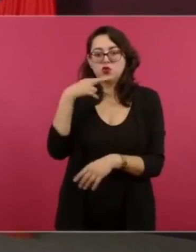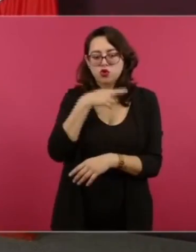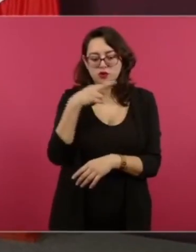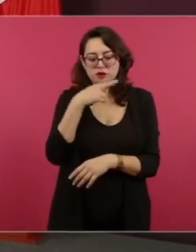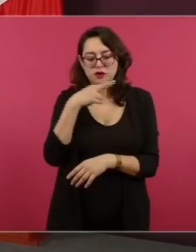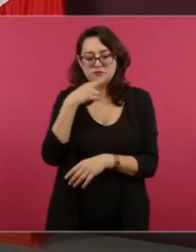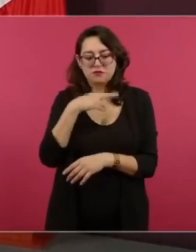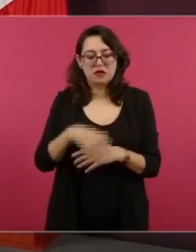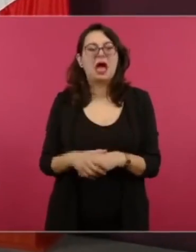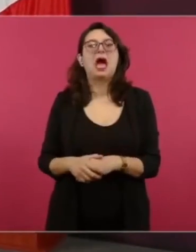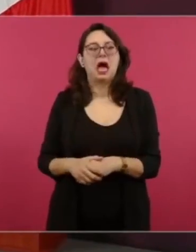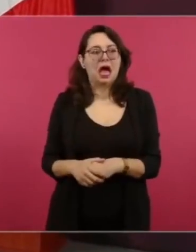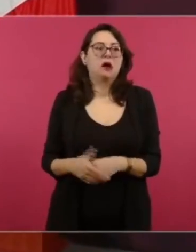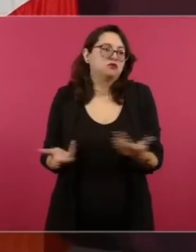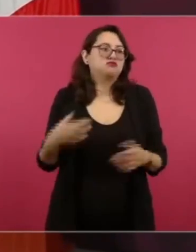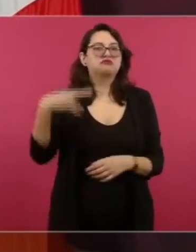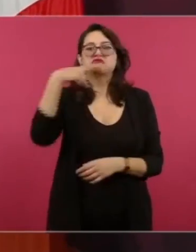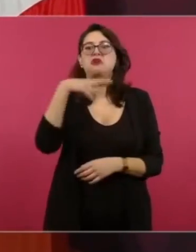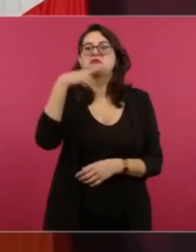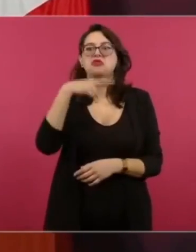optáramos por razias y